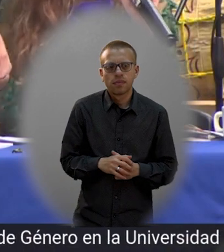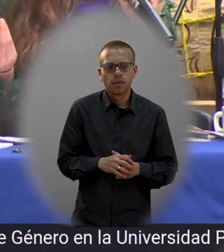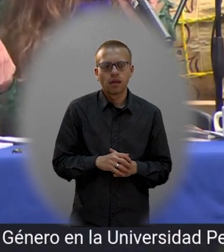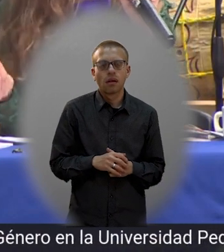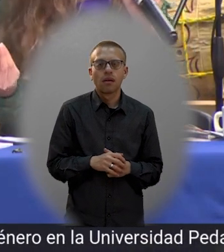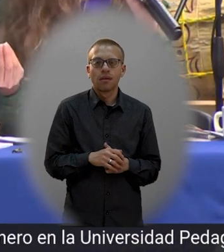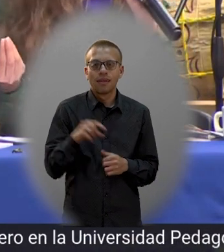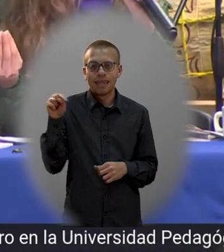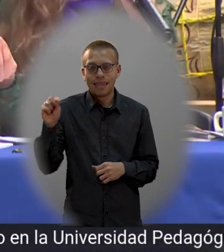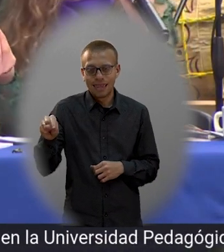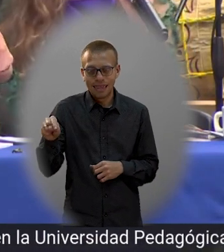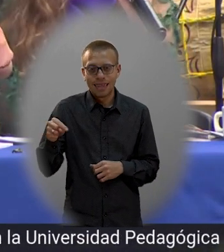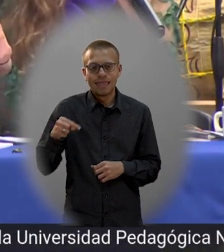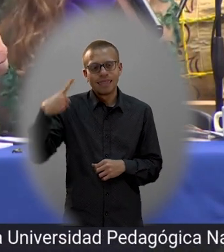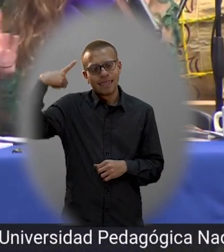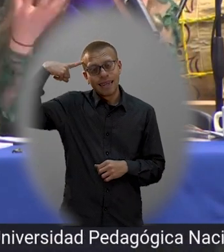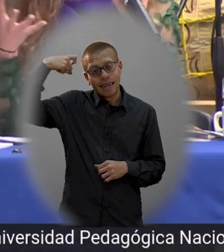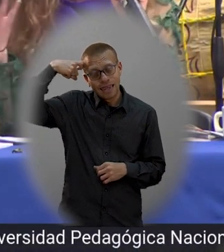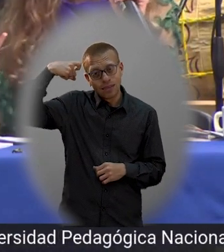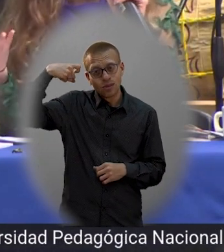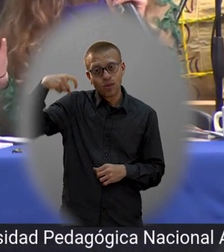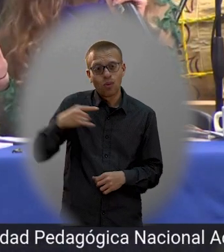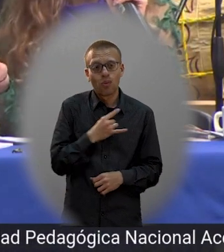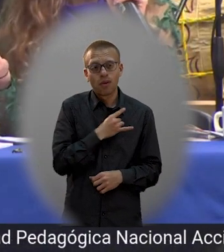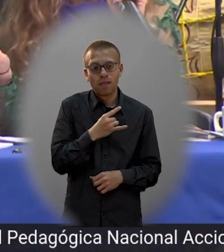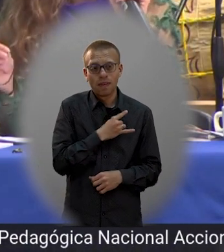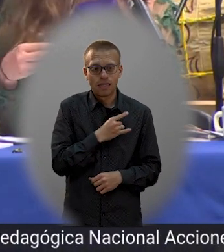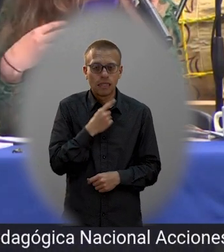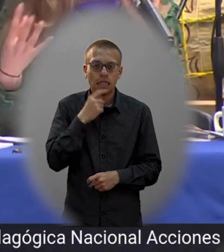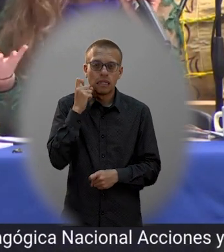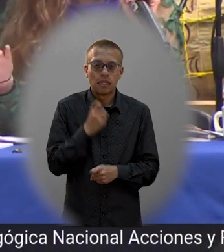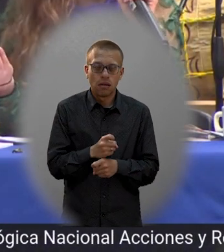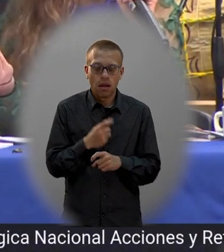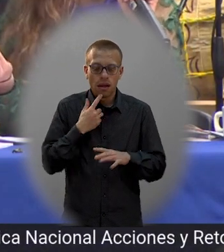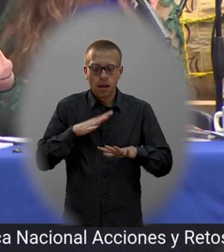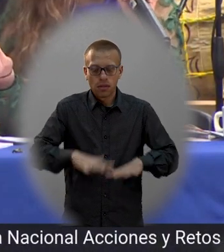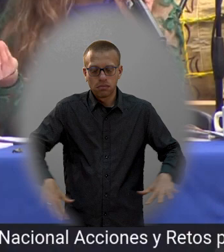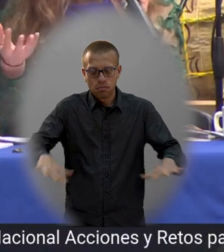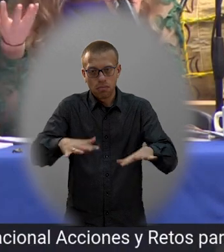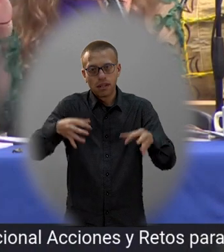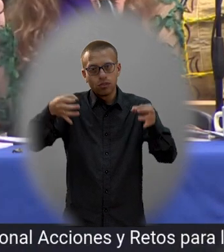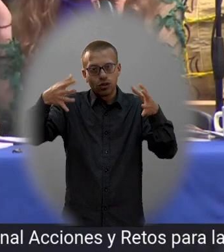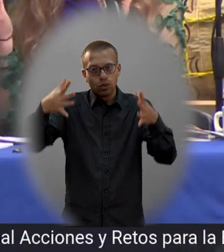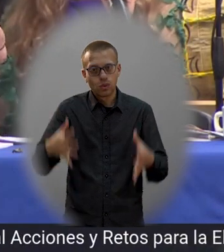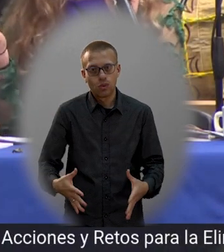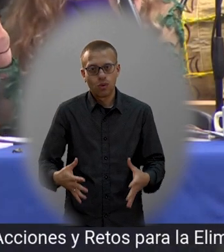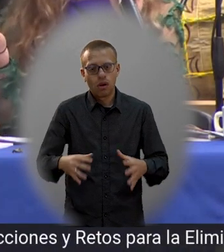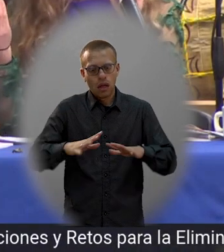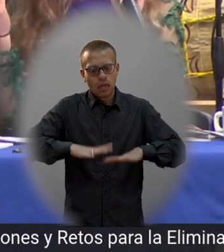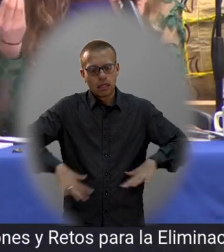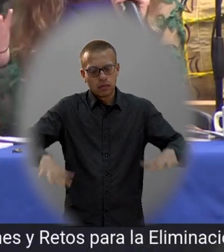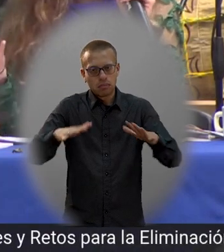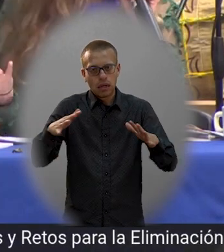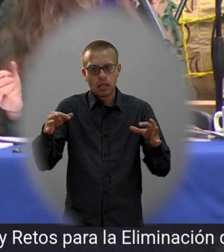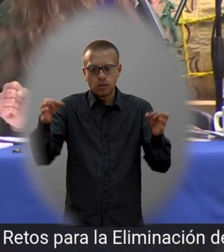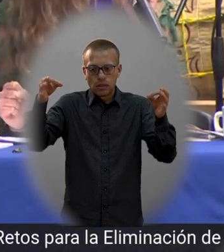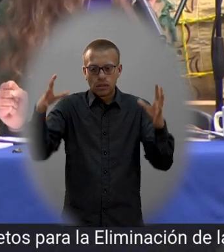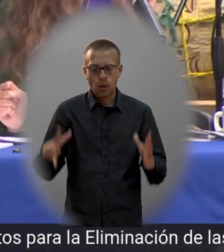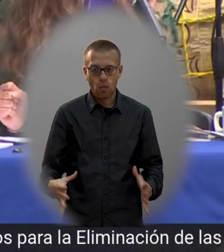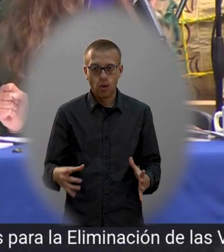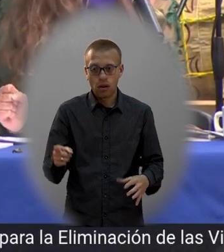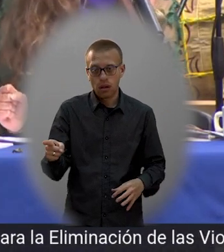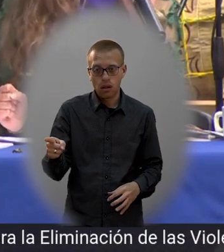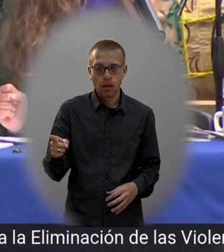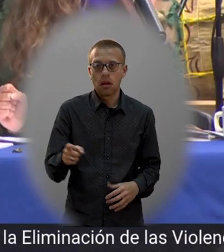riesgo todo el tiempo en la universidad y ningún espacio es seguro para ella, ninguna clase es segura para ella, ningún espacio de esparcimiento es un lugar seguro para